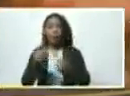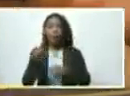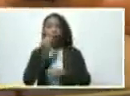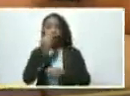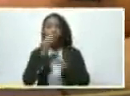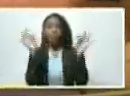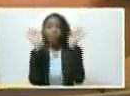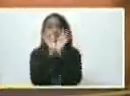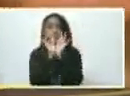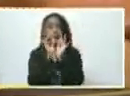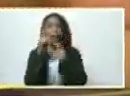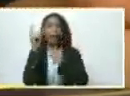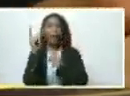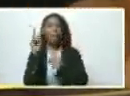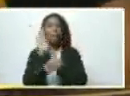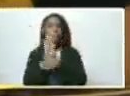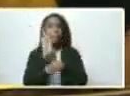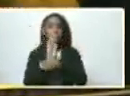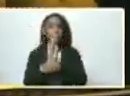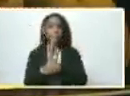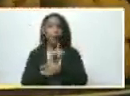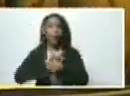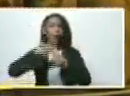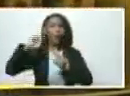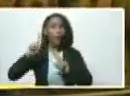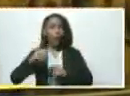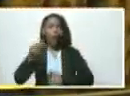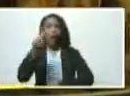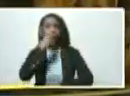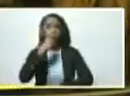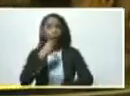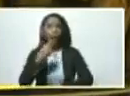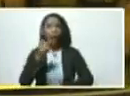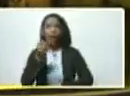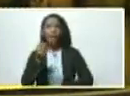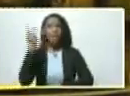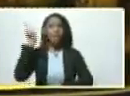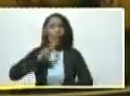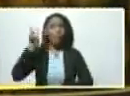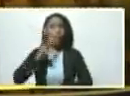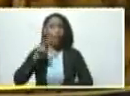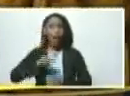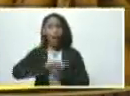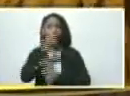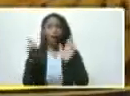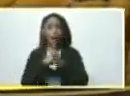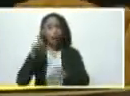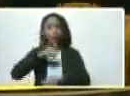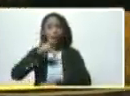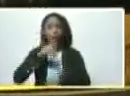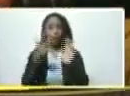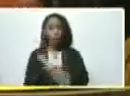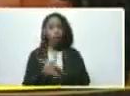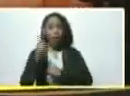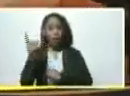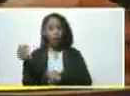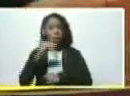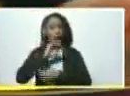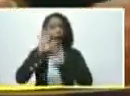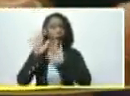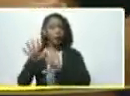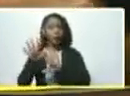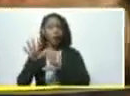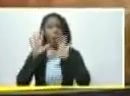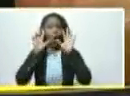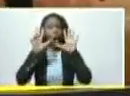que permiten cubrir la energía, las proteínas y las vitaminas y minerales que se necesitan. Además de eso, 8